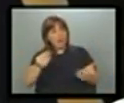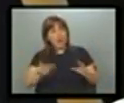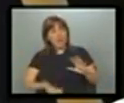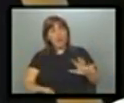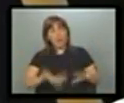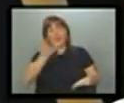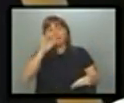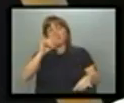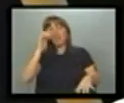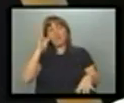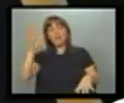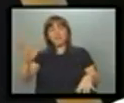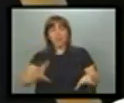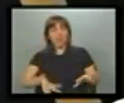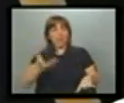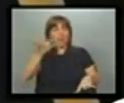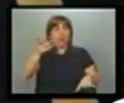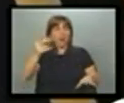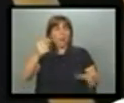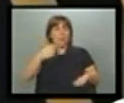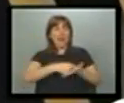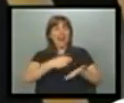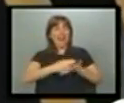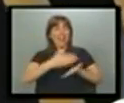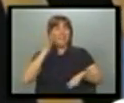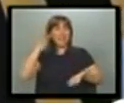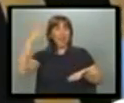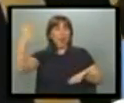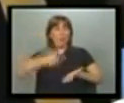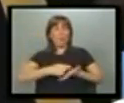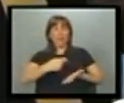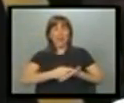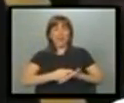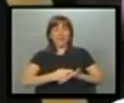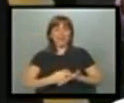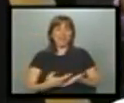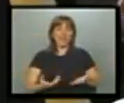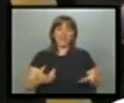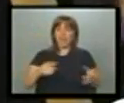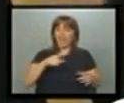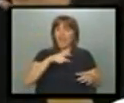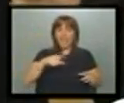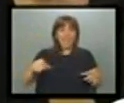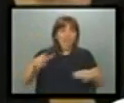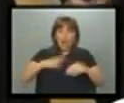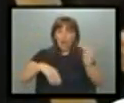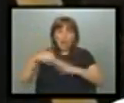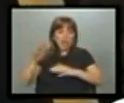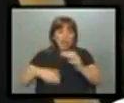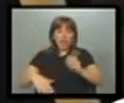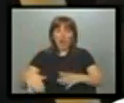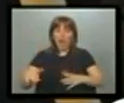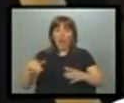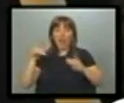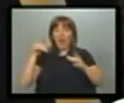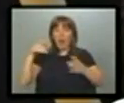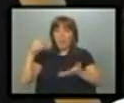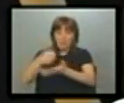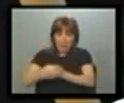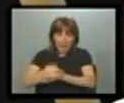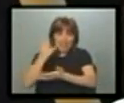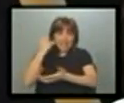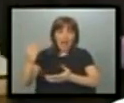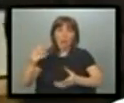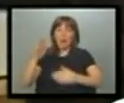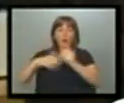hubo sobreprecio y que además hay por lo menos un 30% de esas obras adjudicadas que no se han terminado. Muchas